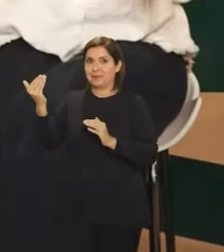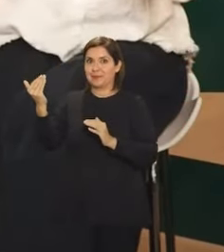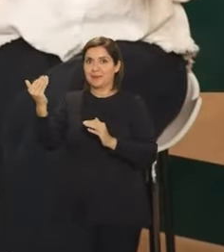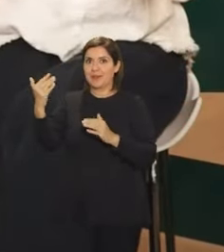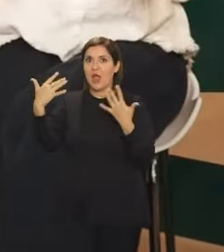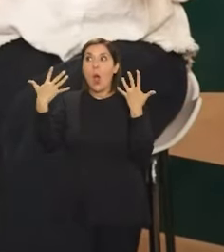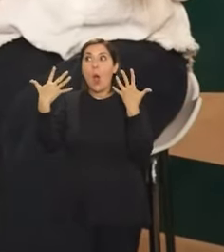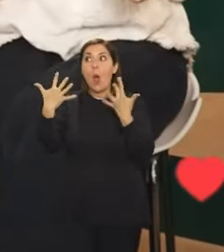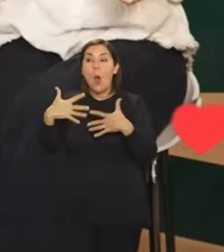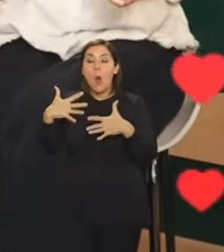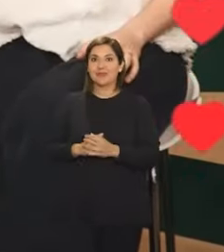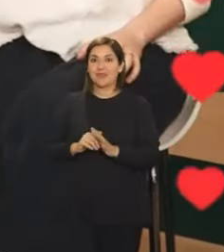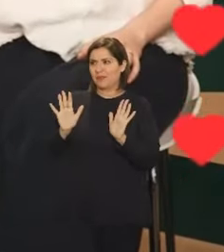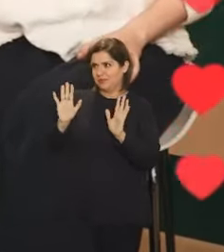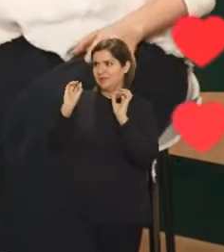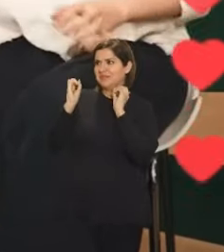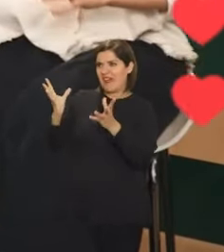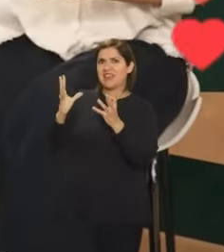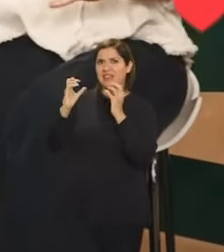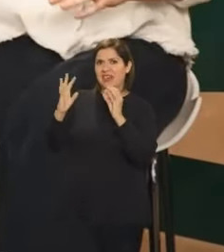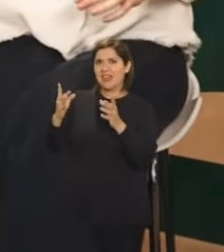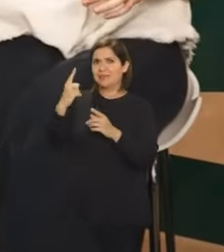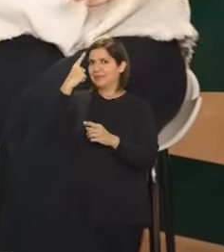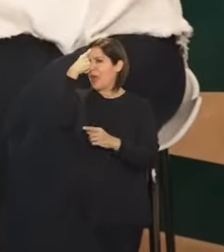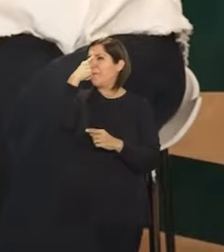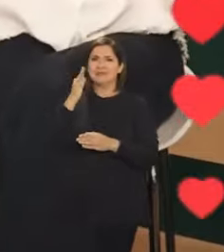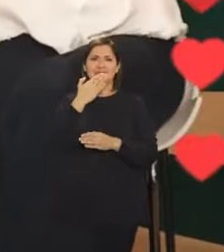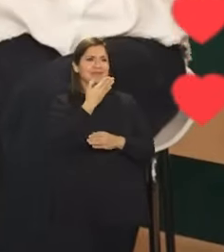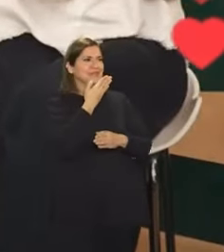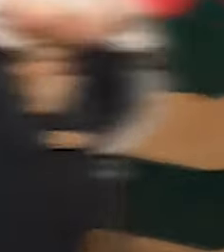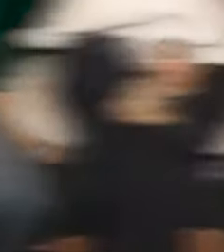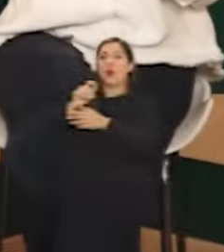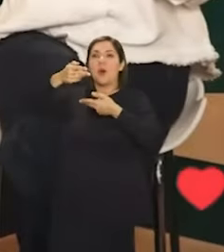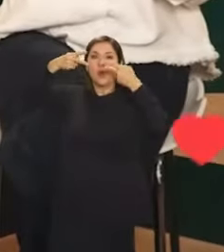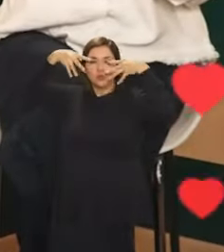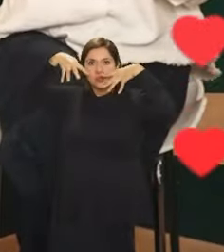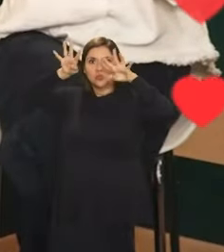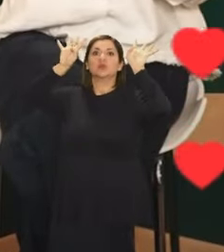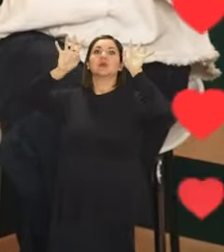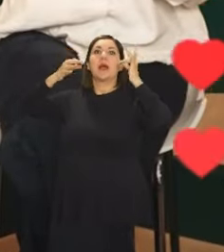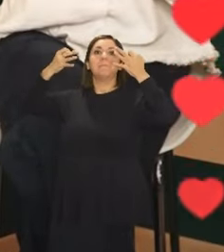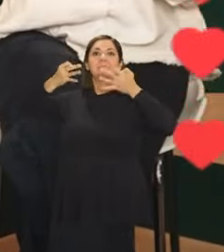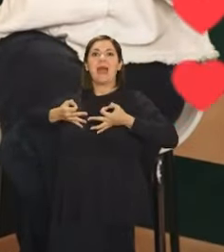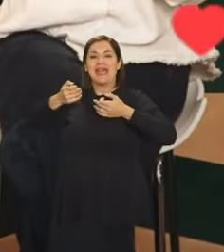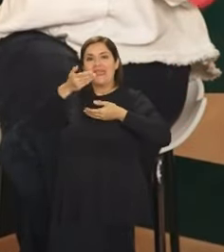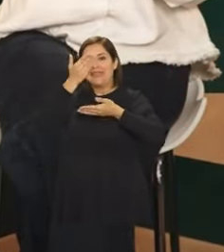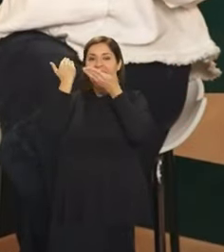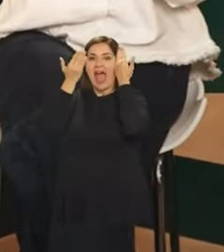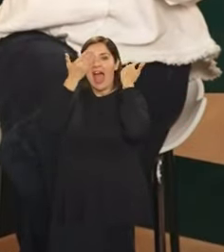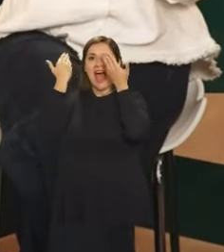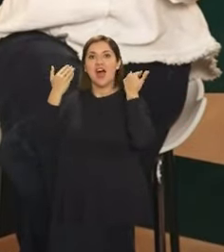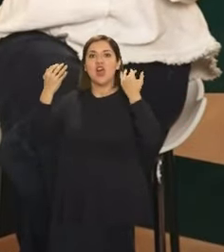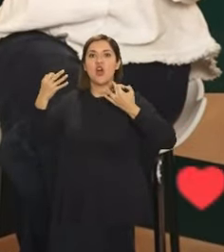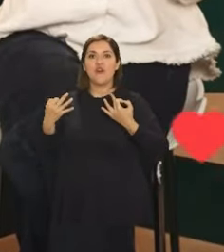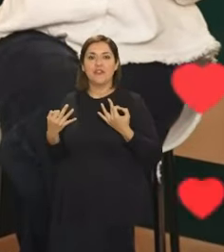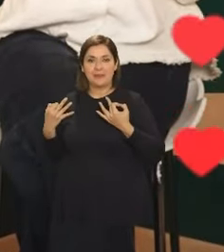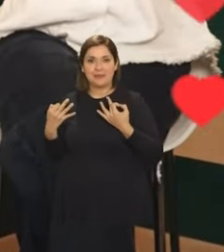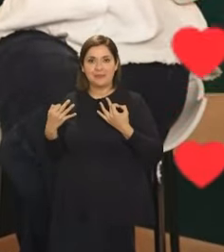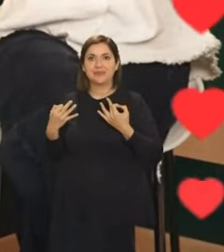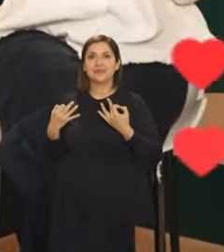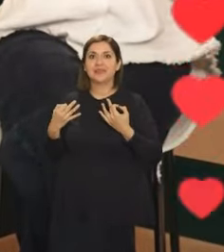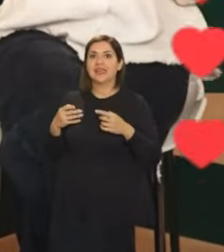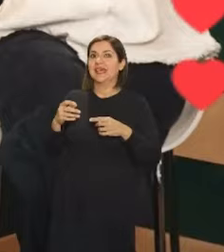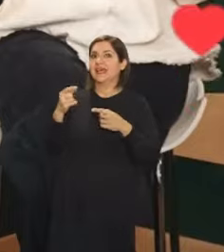pigmentado Sí sí sí es de este perfil mira la cámara chiquita y está bueno porque siempre uno quiere tener la mirada bien